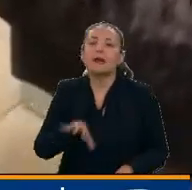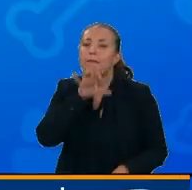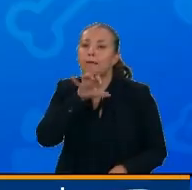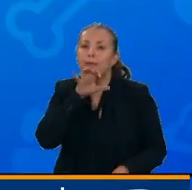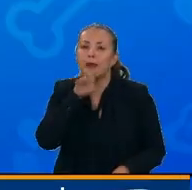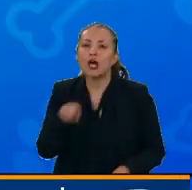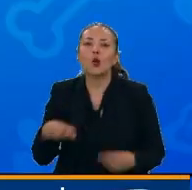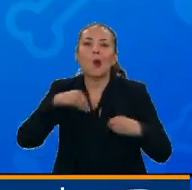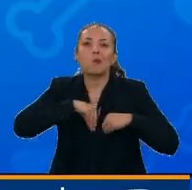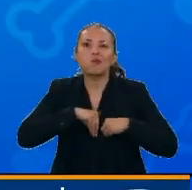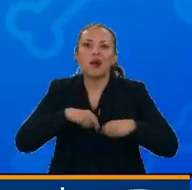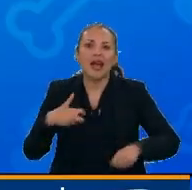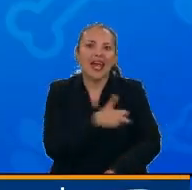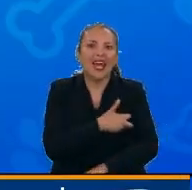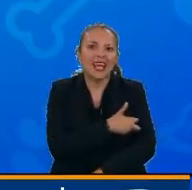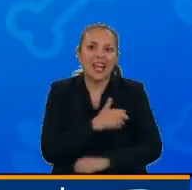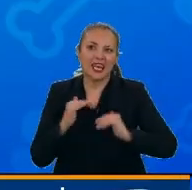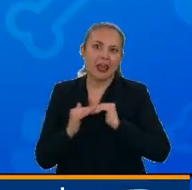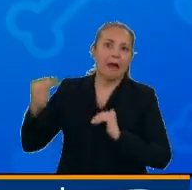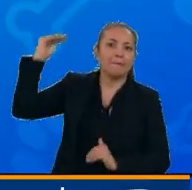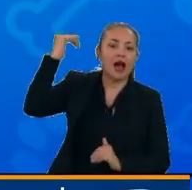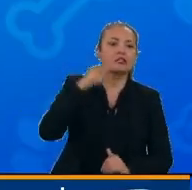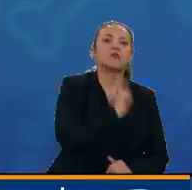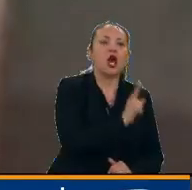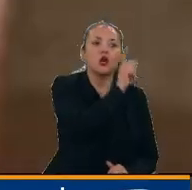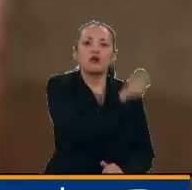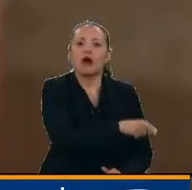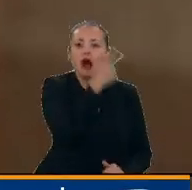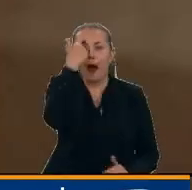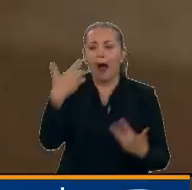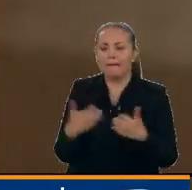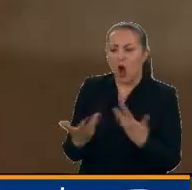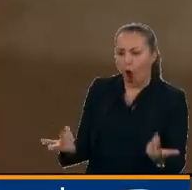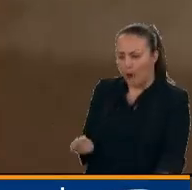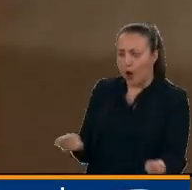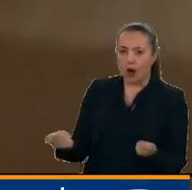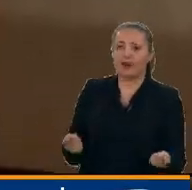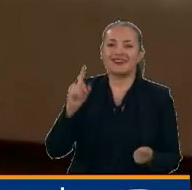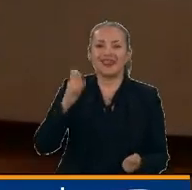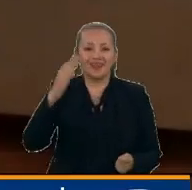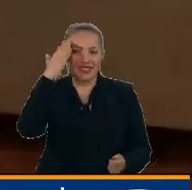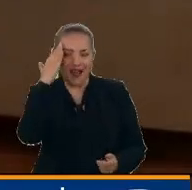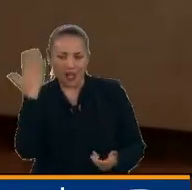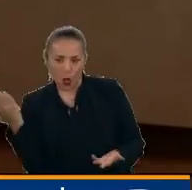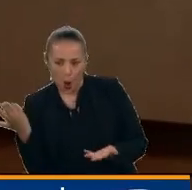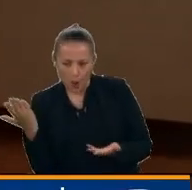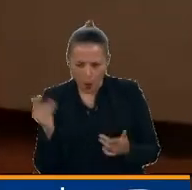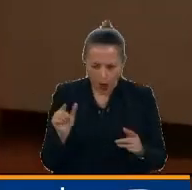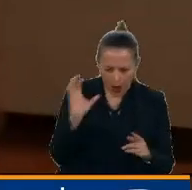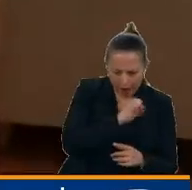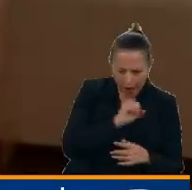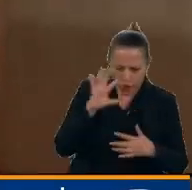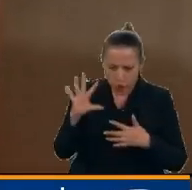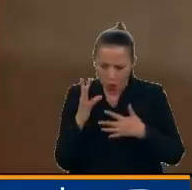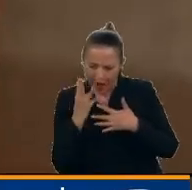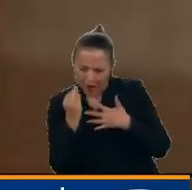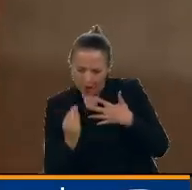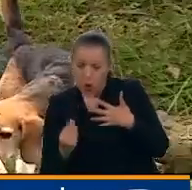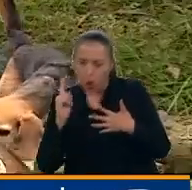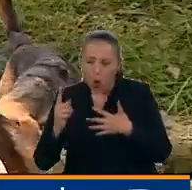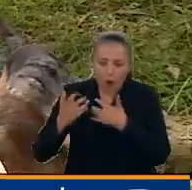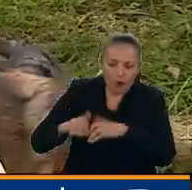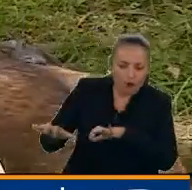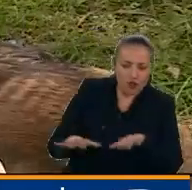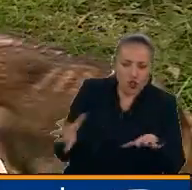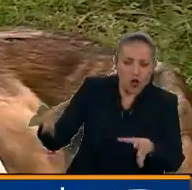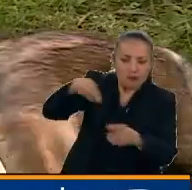tenga un nivel de energía superior y tú no has sabido cómo encaminarla. Los podemos categorizar y saber que cómo son simplemente por su función en una manada.